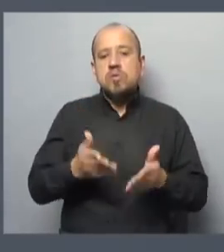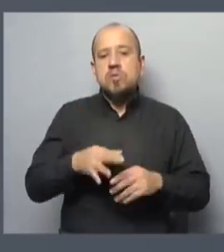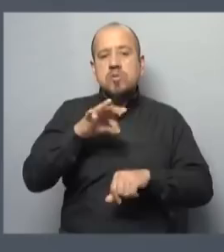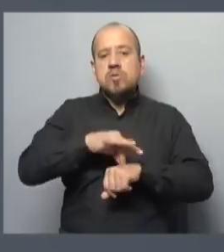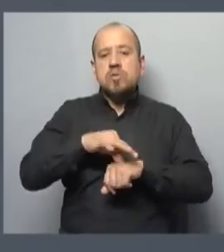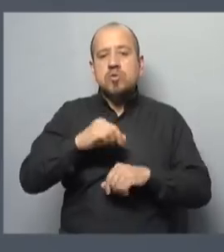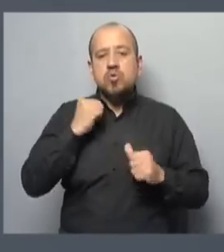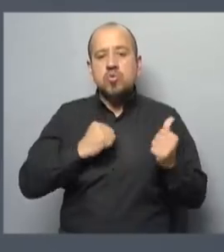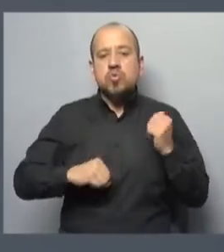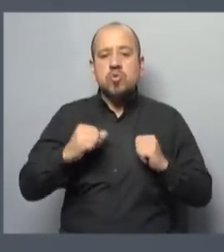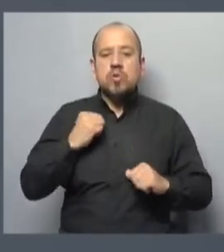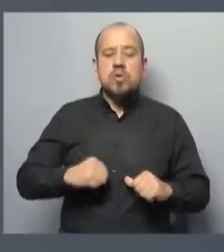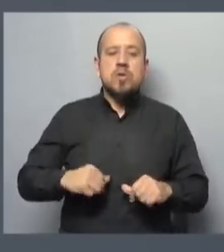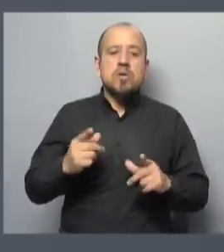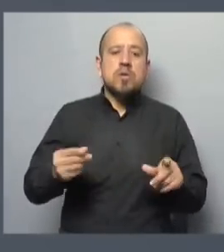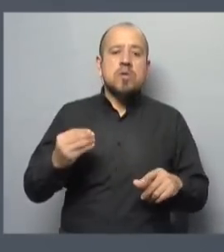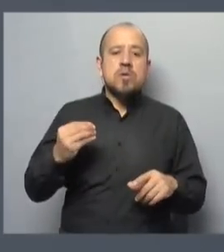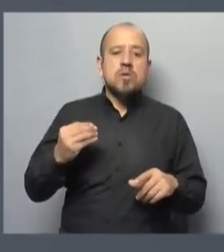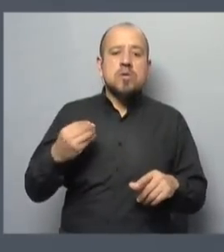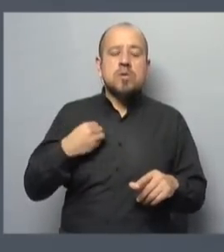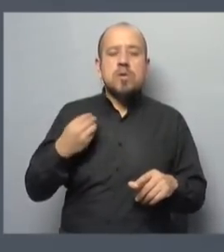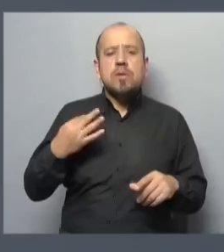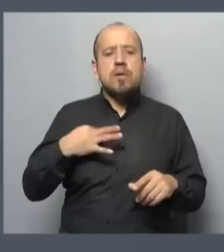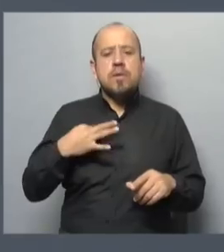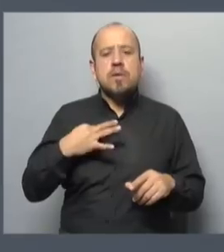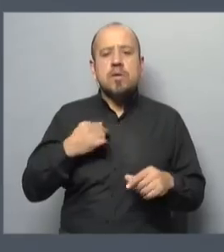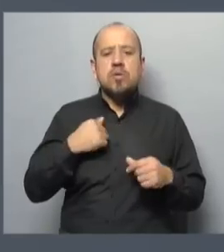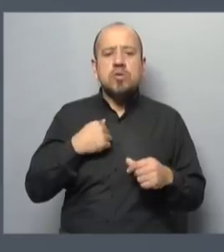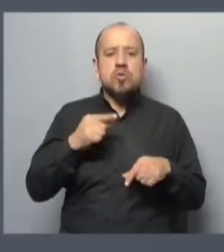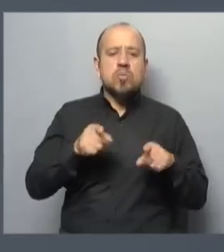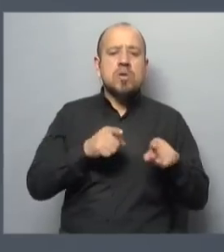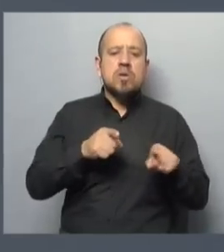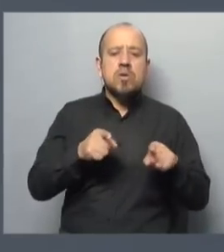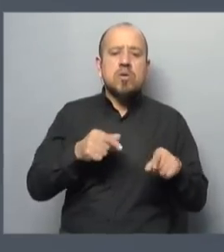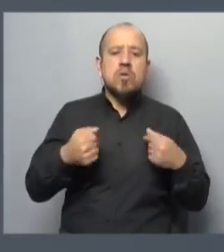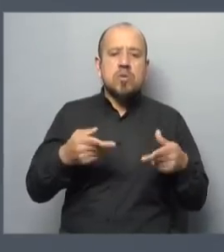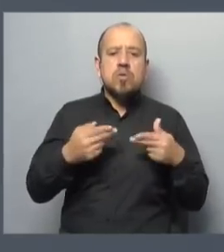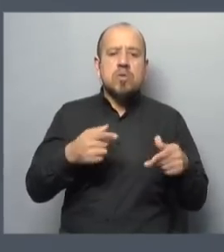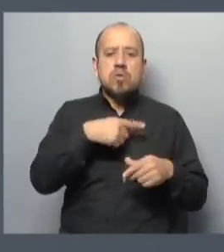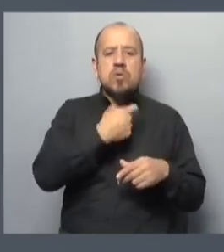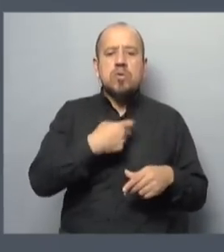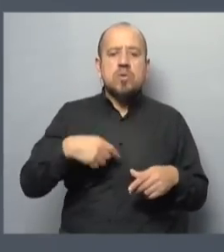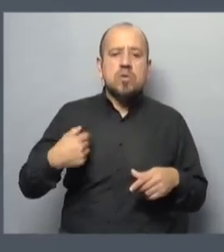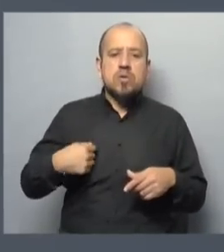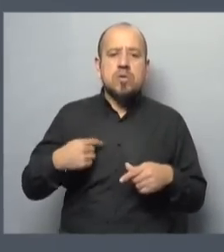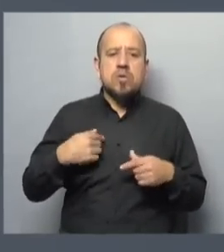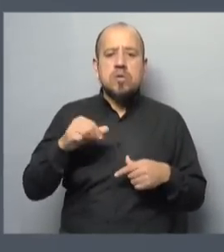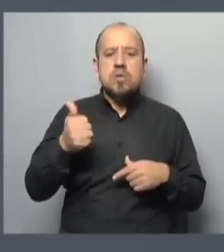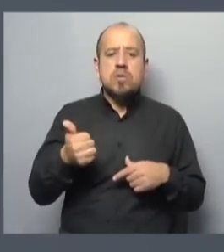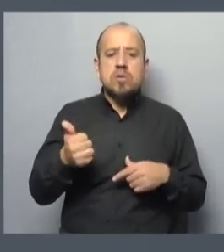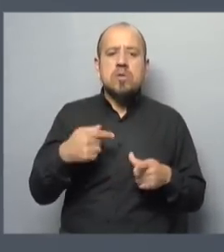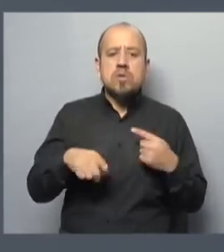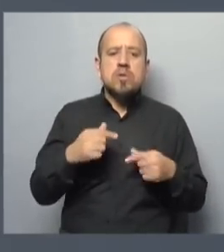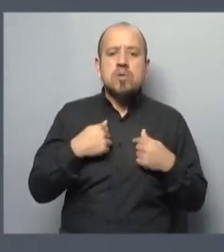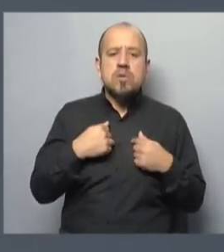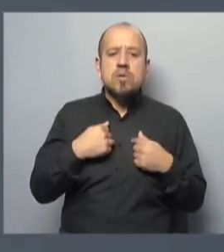cirujano que se que nos salve la vida gana lo que gana yo como entrenador de un equipo grande está bien un producto sano es lo que gano y para